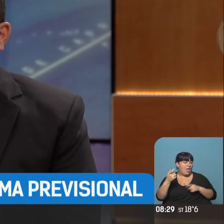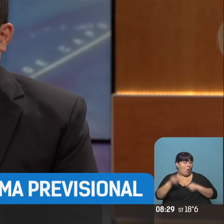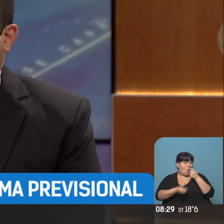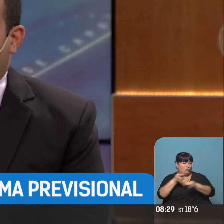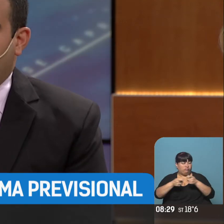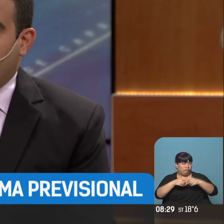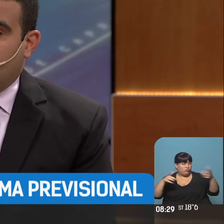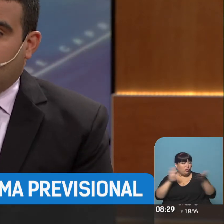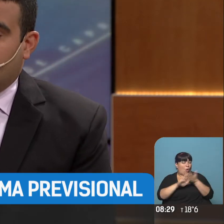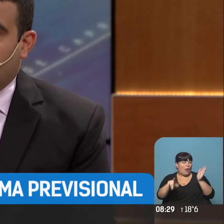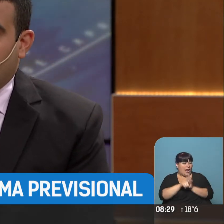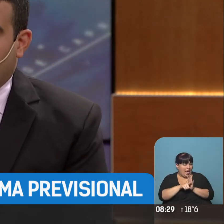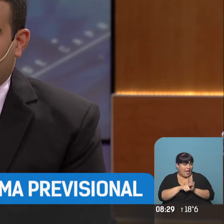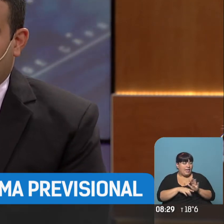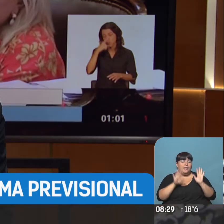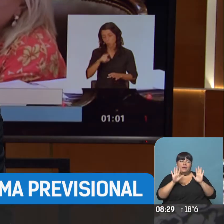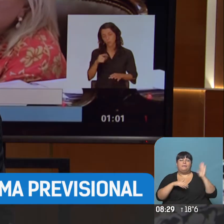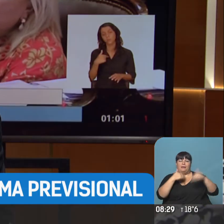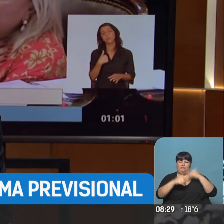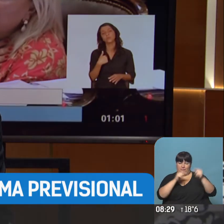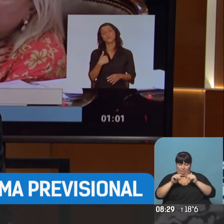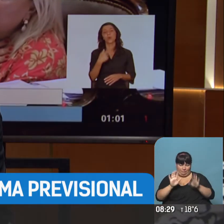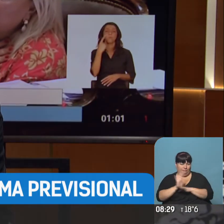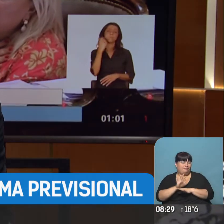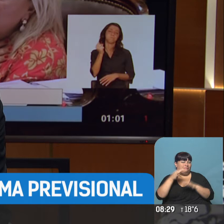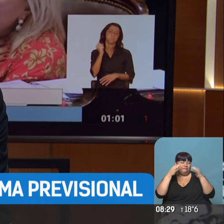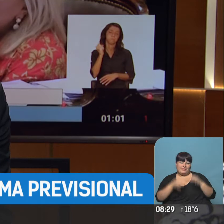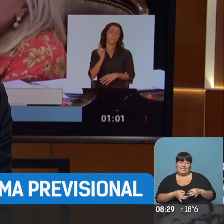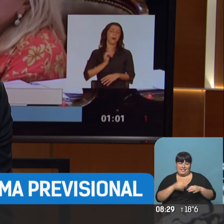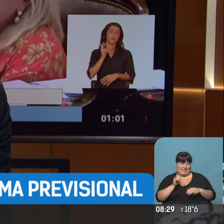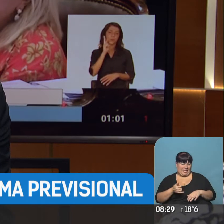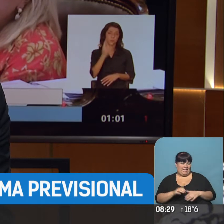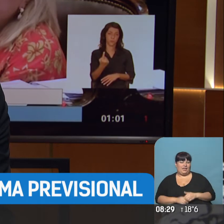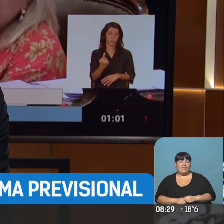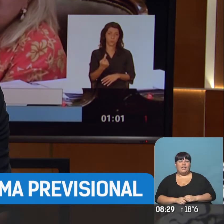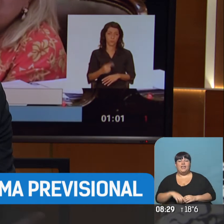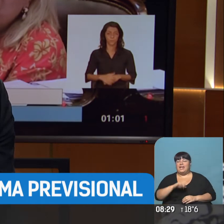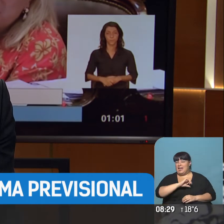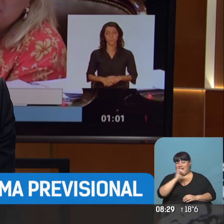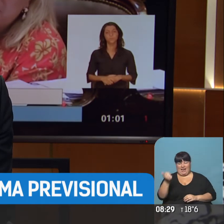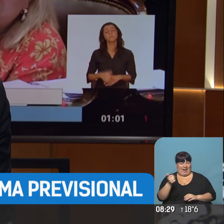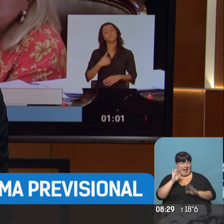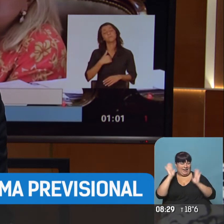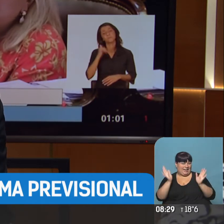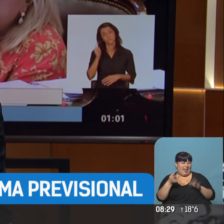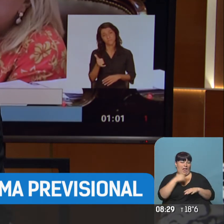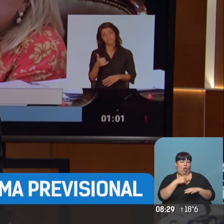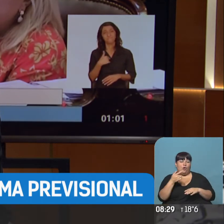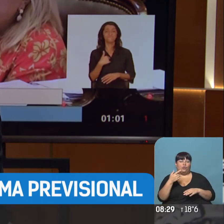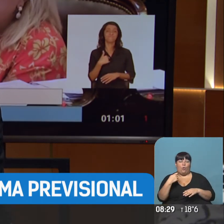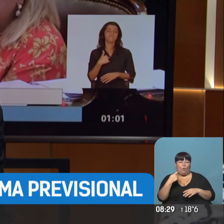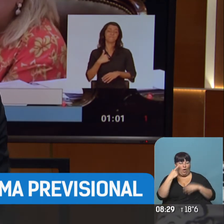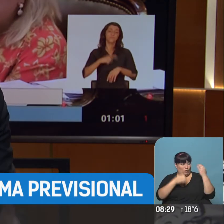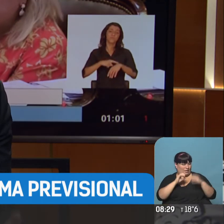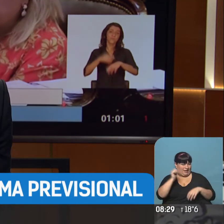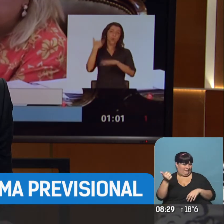con respecto a esta ley? Vamos de mayor a menor. Lo que es evidente y va a ganarse por parte de los jubilados en la justicia,